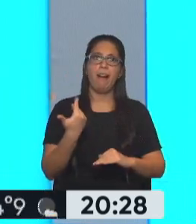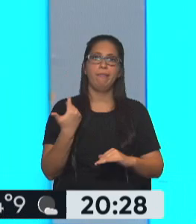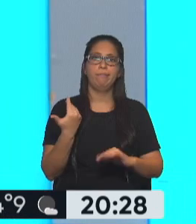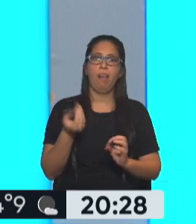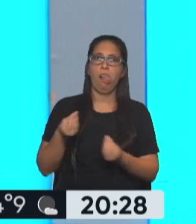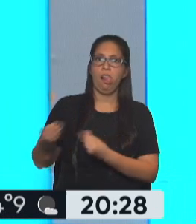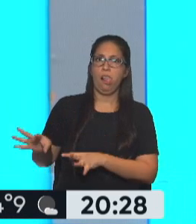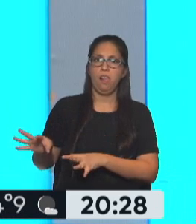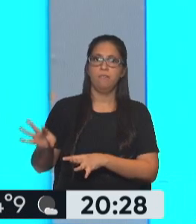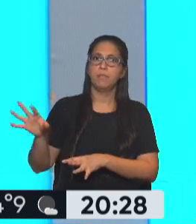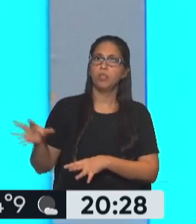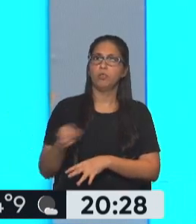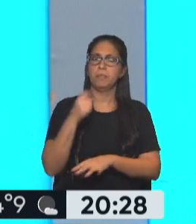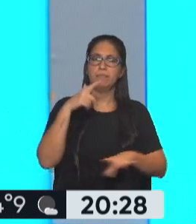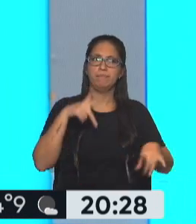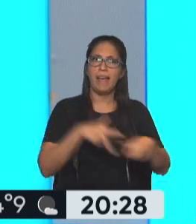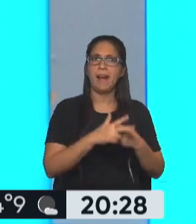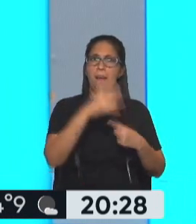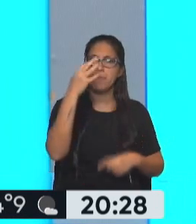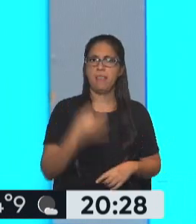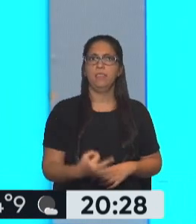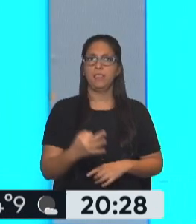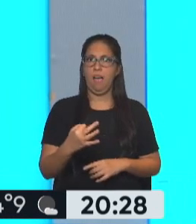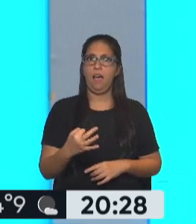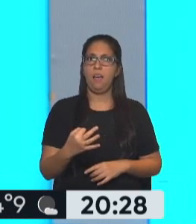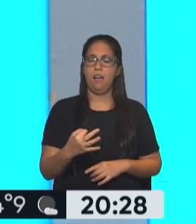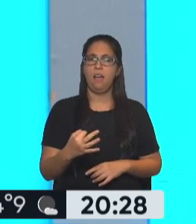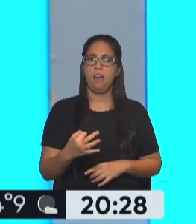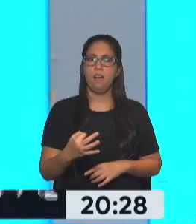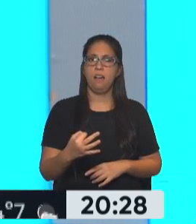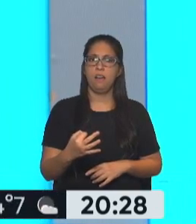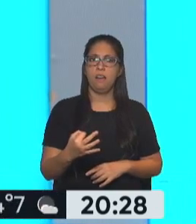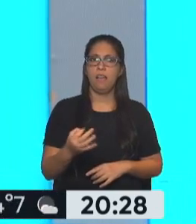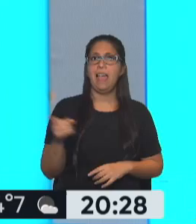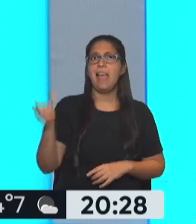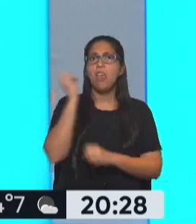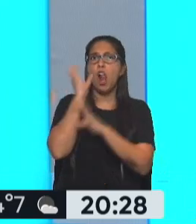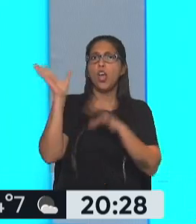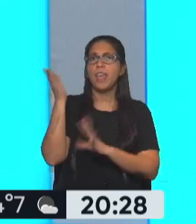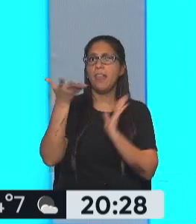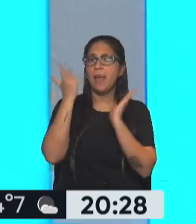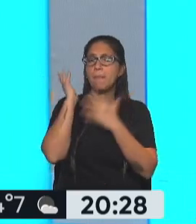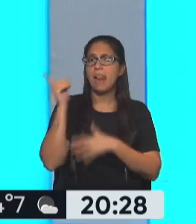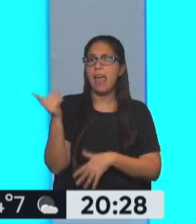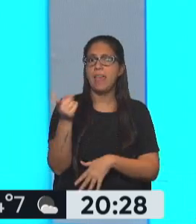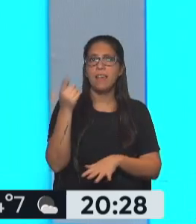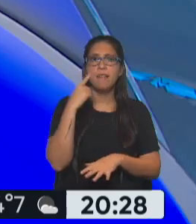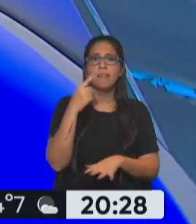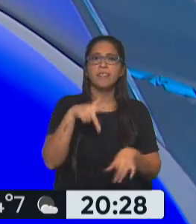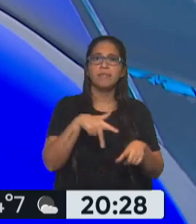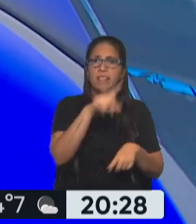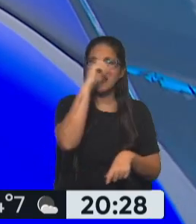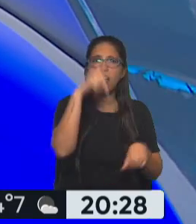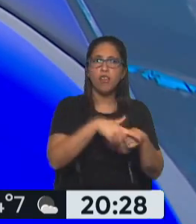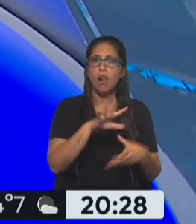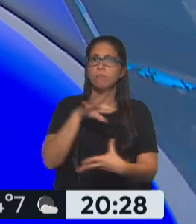una herramienta que creo que no está, por lo menos en la concepción ideológica del presidente y su gobierno en general. Gabriel, ¿notaste